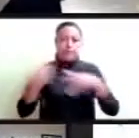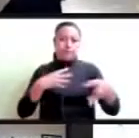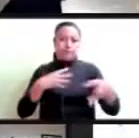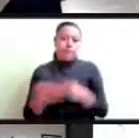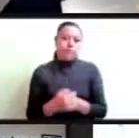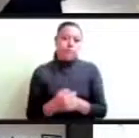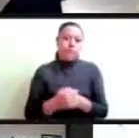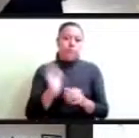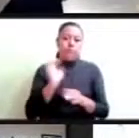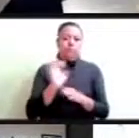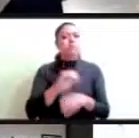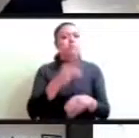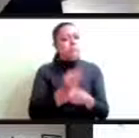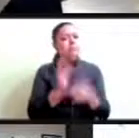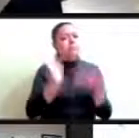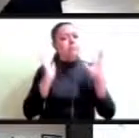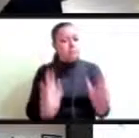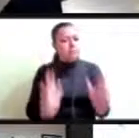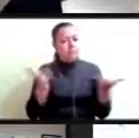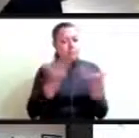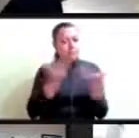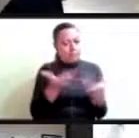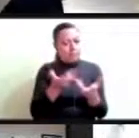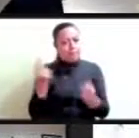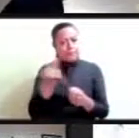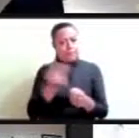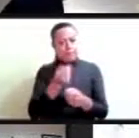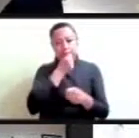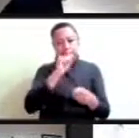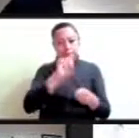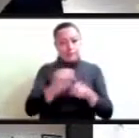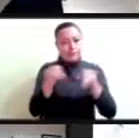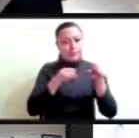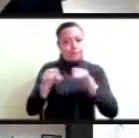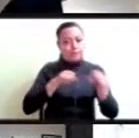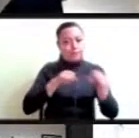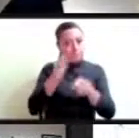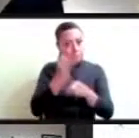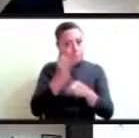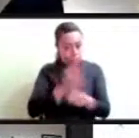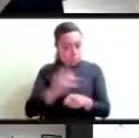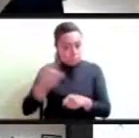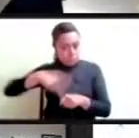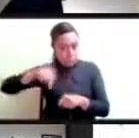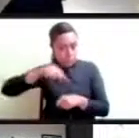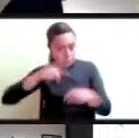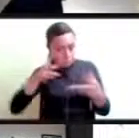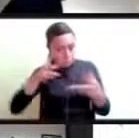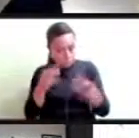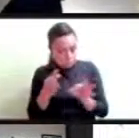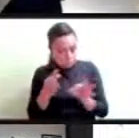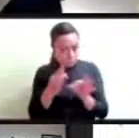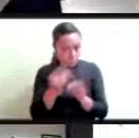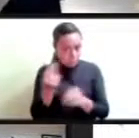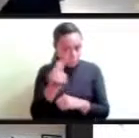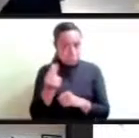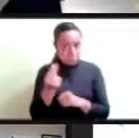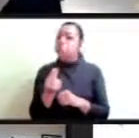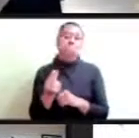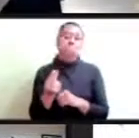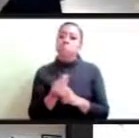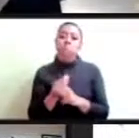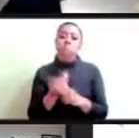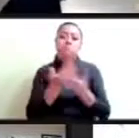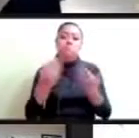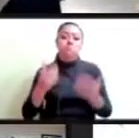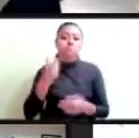haciendo. La Secretaría de Trabajo no está actuando como debería de actuar. Y lo que propone la diputada Marta Ávila